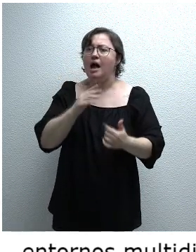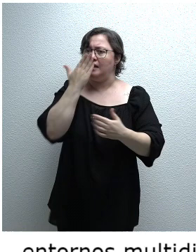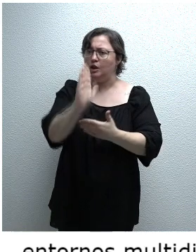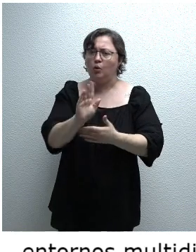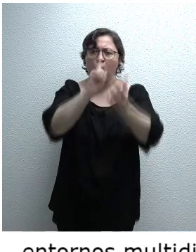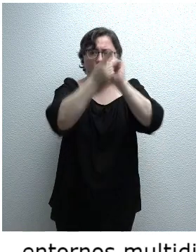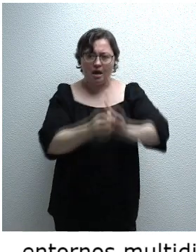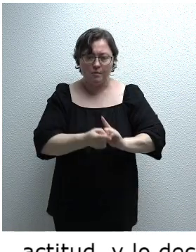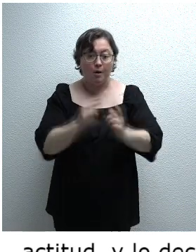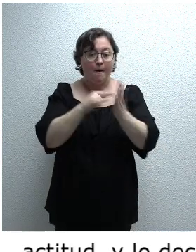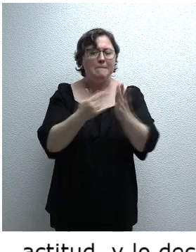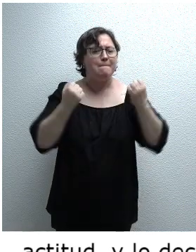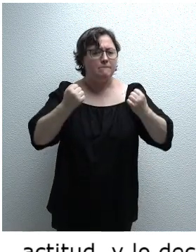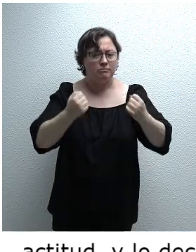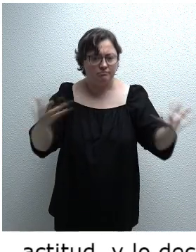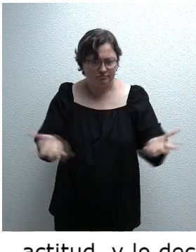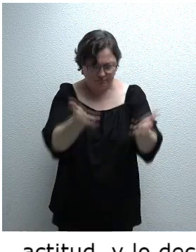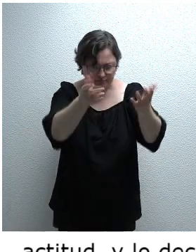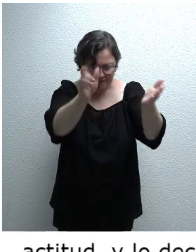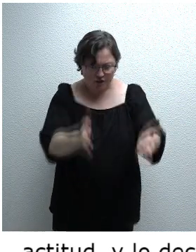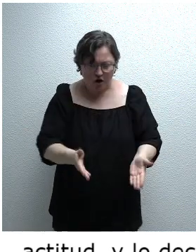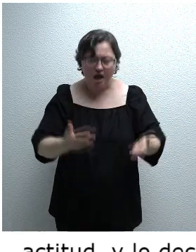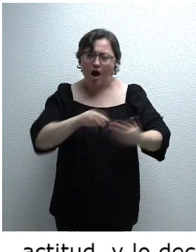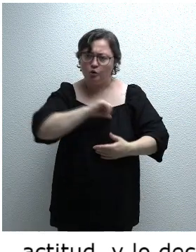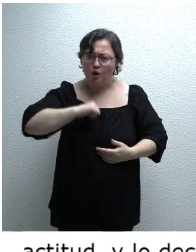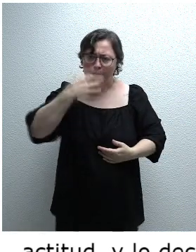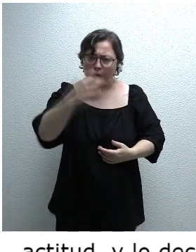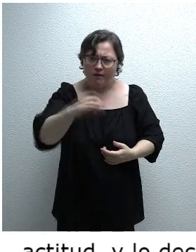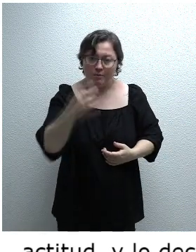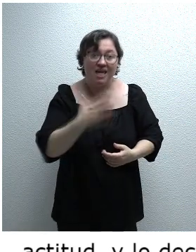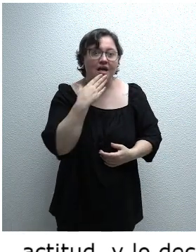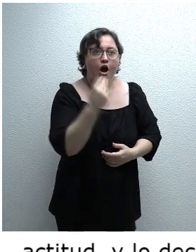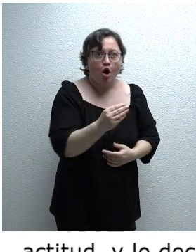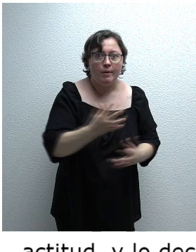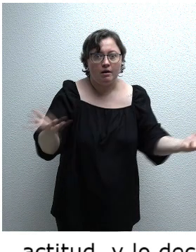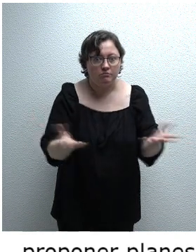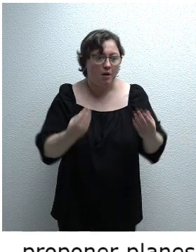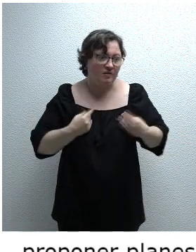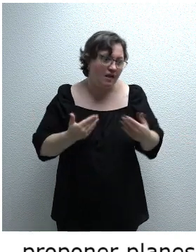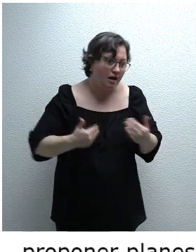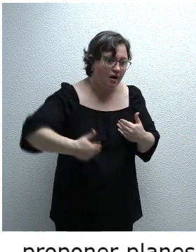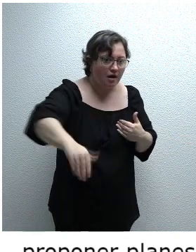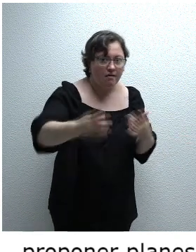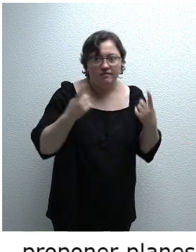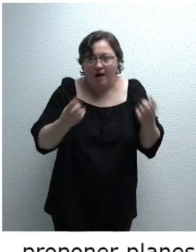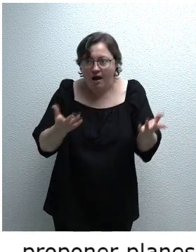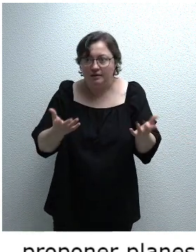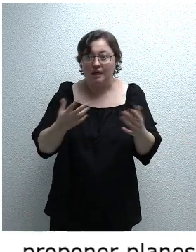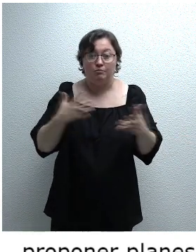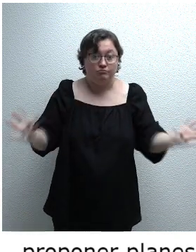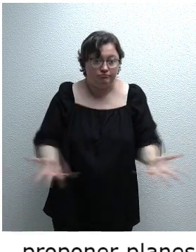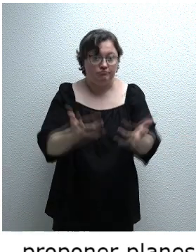proponer planes potenciando la autonomía de las personas cuando sobre todo son jóvenes y tienen una vida por delante. Entonces hay que